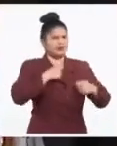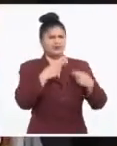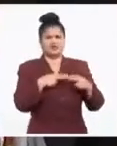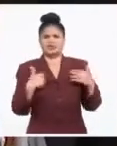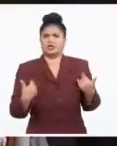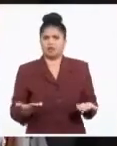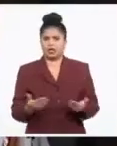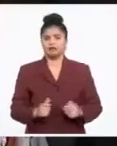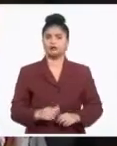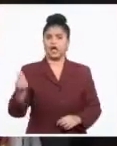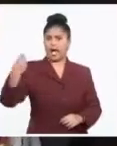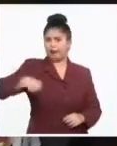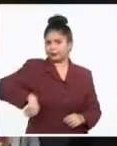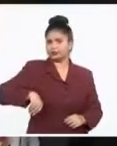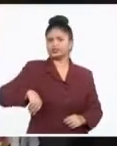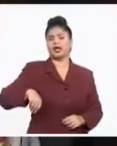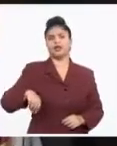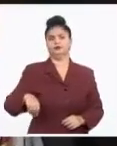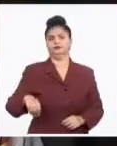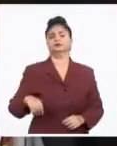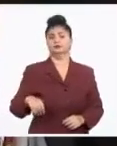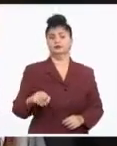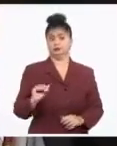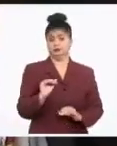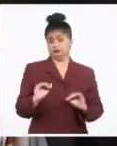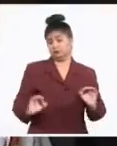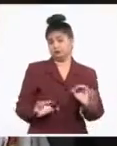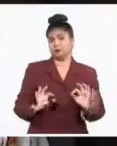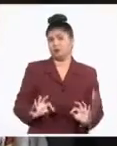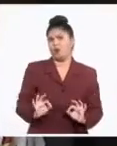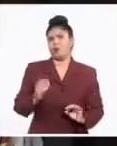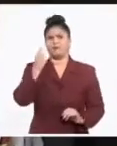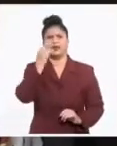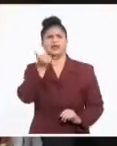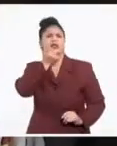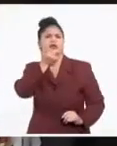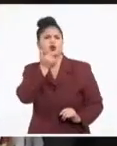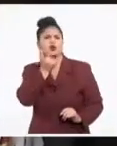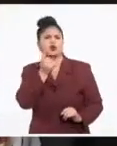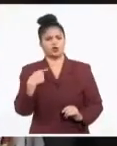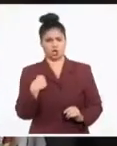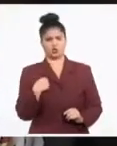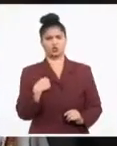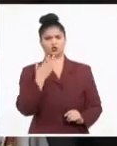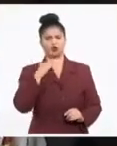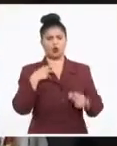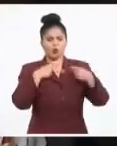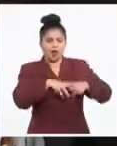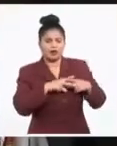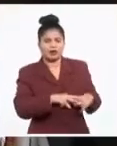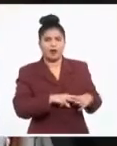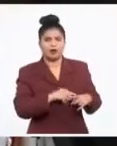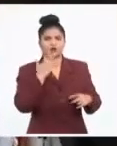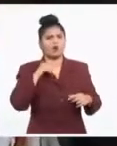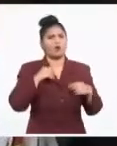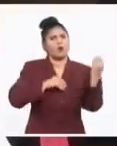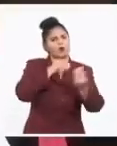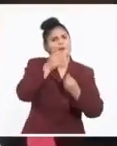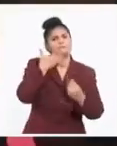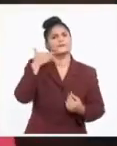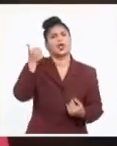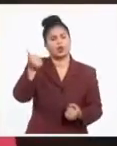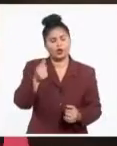todas las oportunidades, jugar el juego chiquito, no dar más en el rol y ser agresivo y desde un primer momento empezar arriba en el